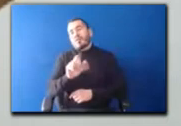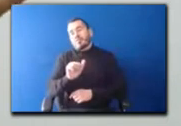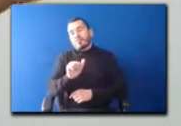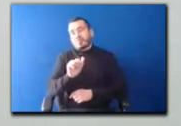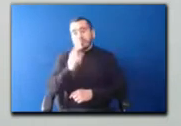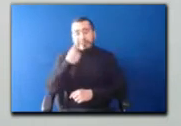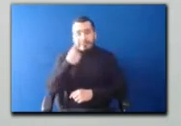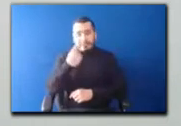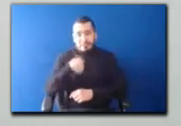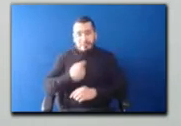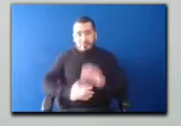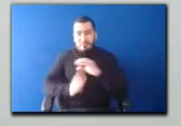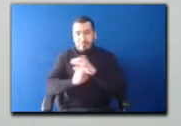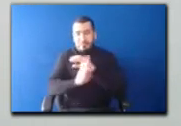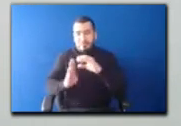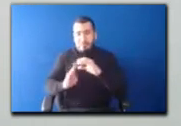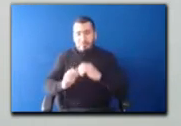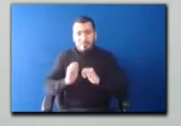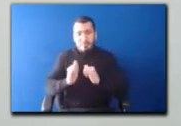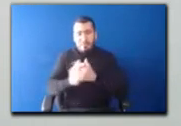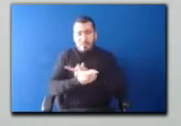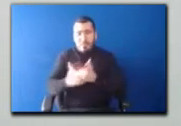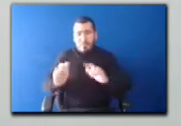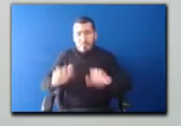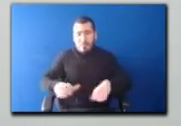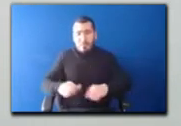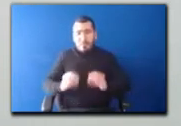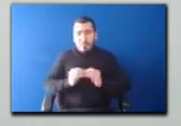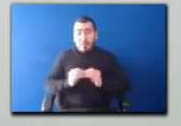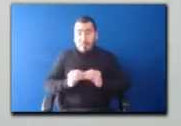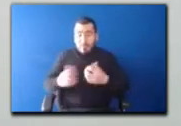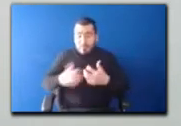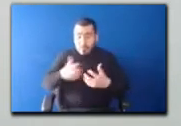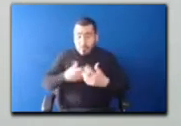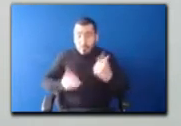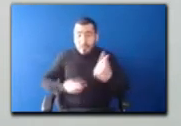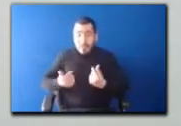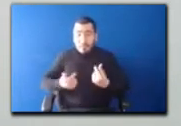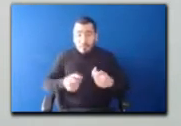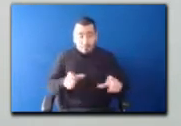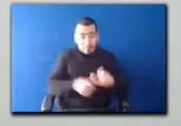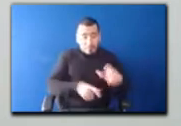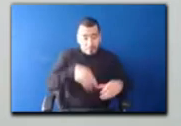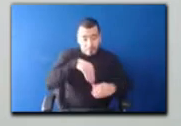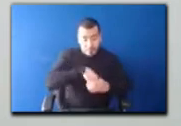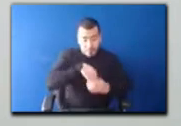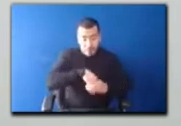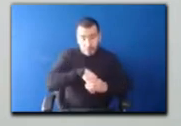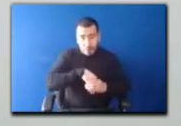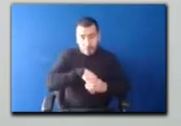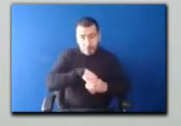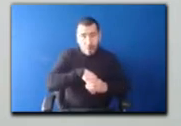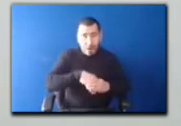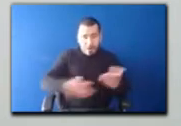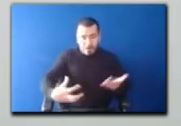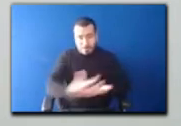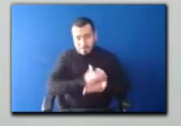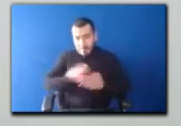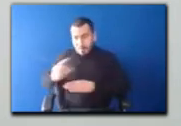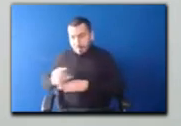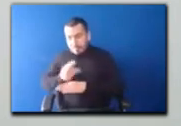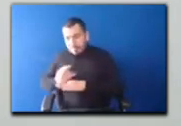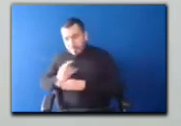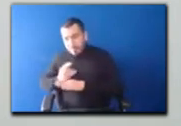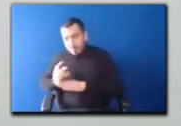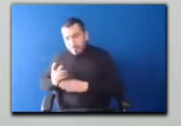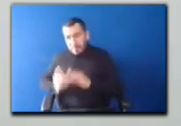lo dije, mencioné antes, no el sistema financiero. Los ahorros de los colombianos no pueden estar expuestos a la volatilidad y los riesgos propios de los criptoactivos.